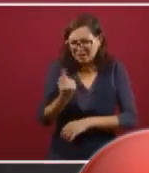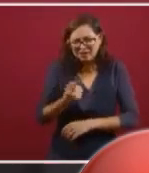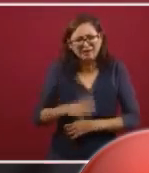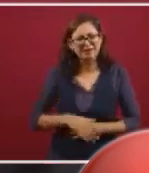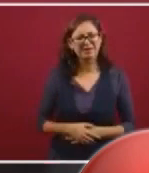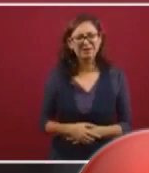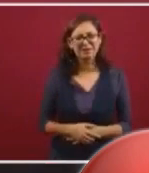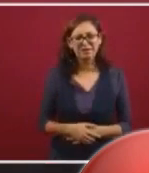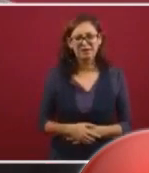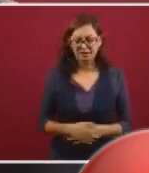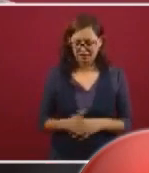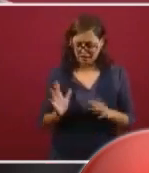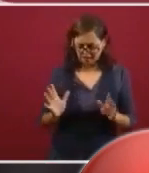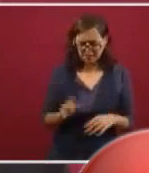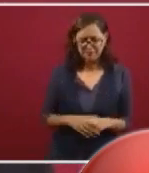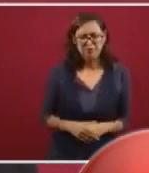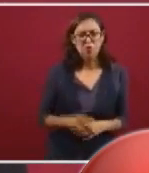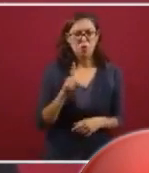Si ingresa